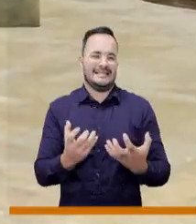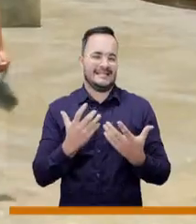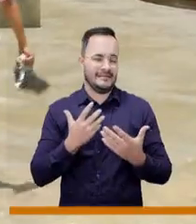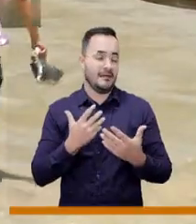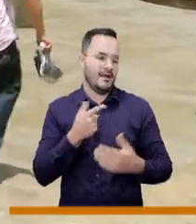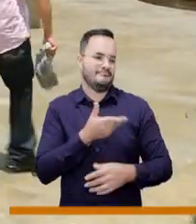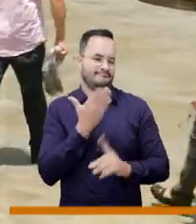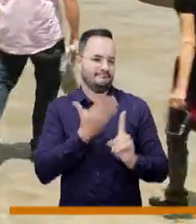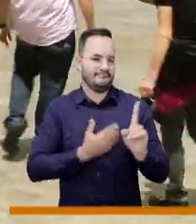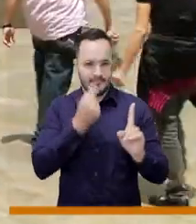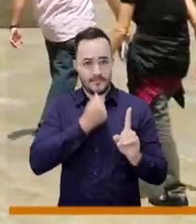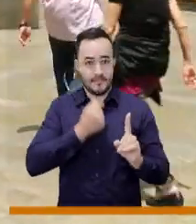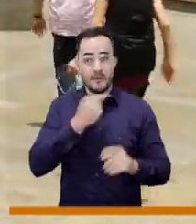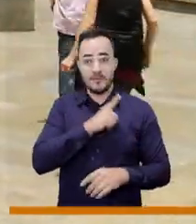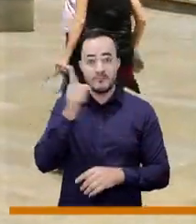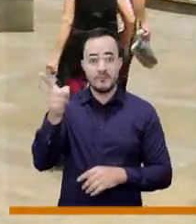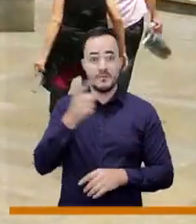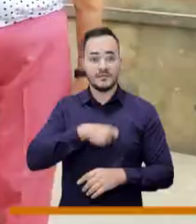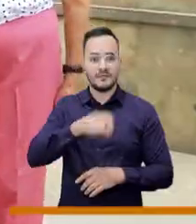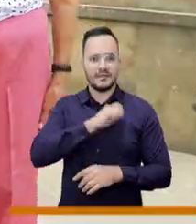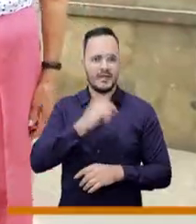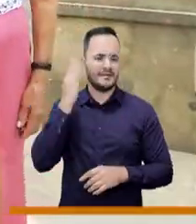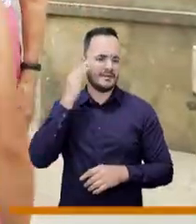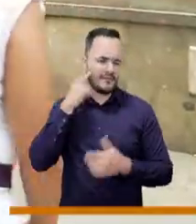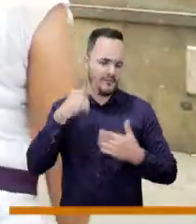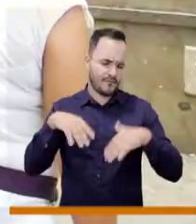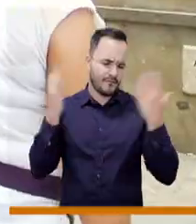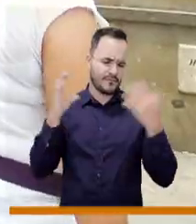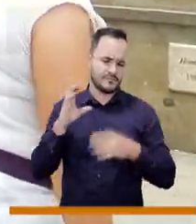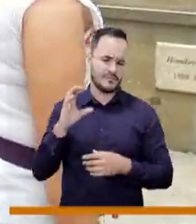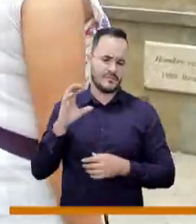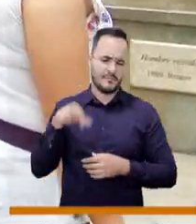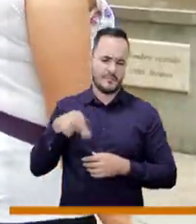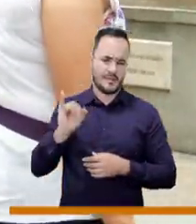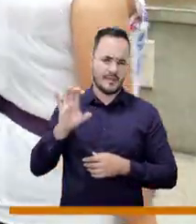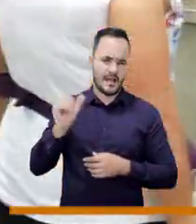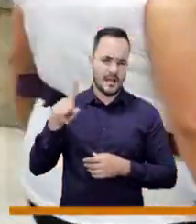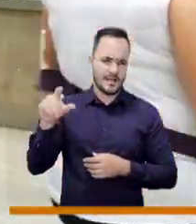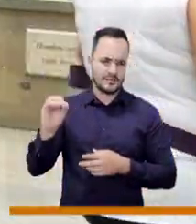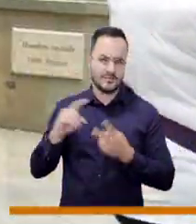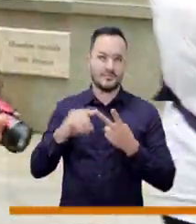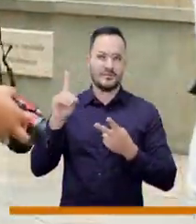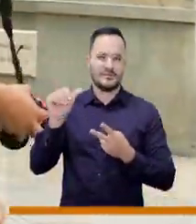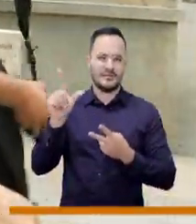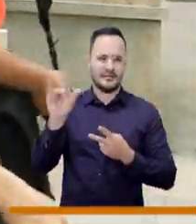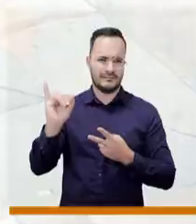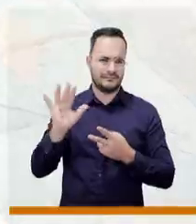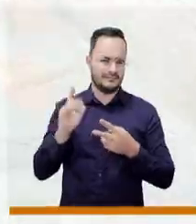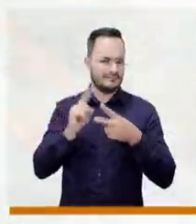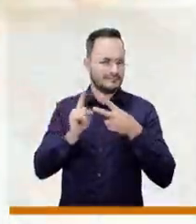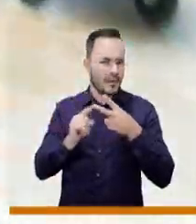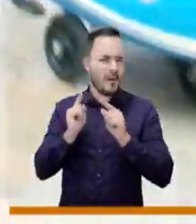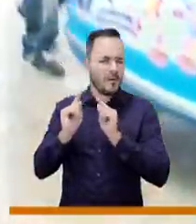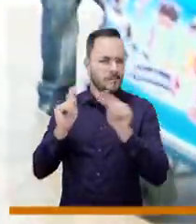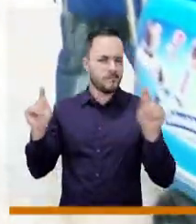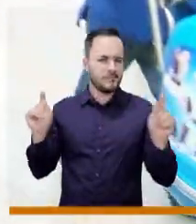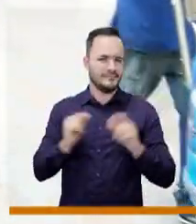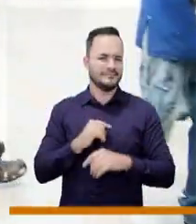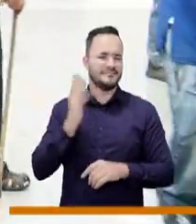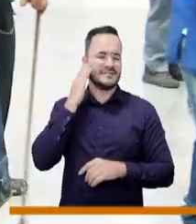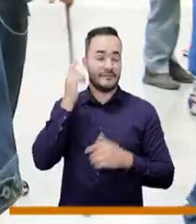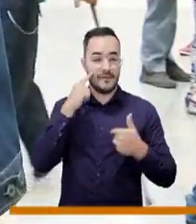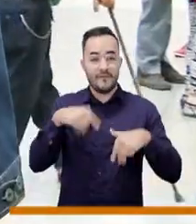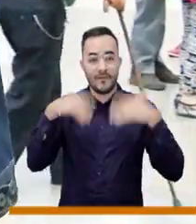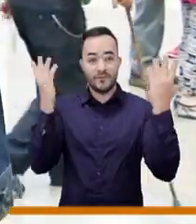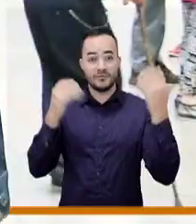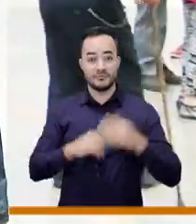España, pues es imposible no tener el referente de Picasso, Dalí. Ahí uno va a tantas partes del mundo